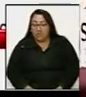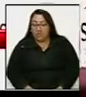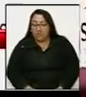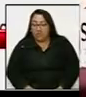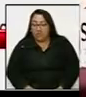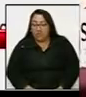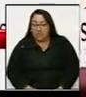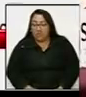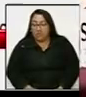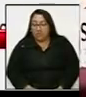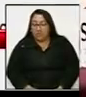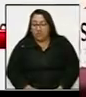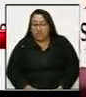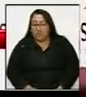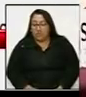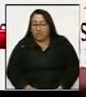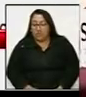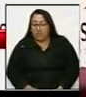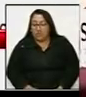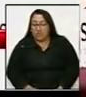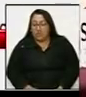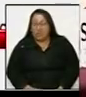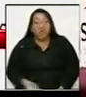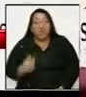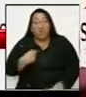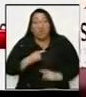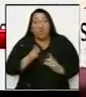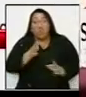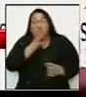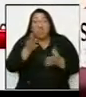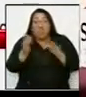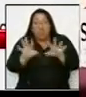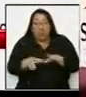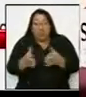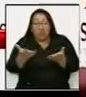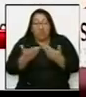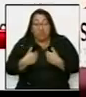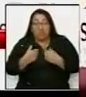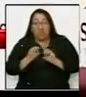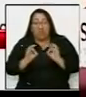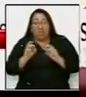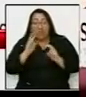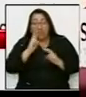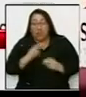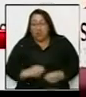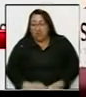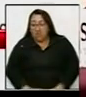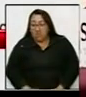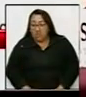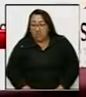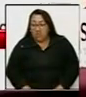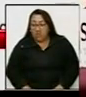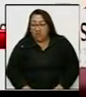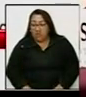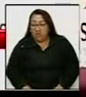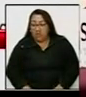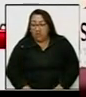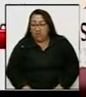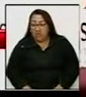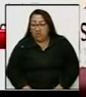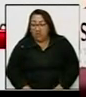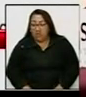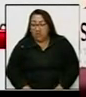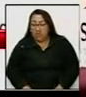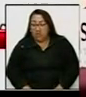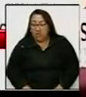yo no recibí el texto el día viernes ni el día sábado, congresista, ni el día domingo. No